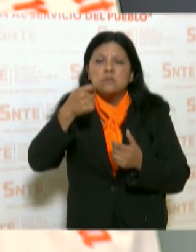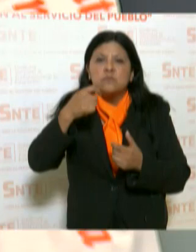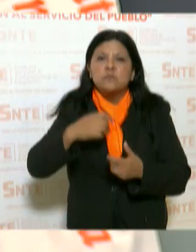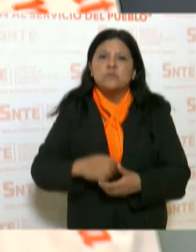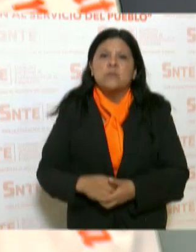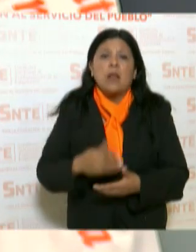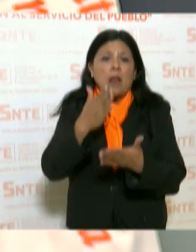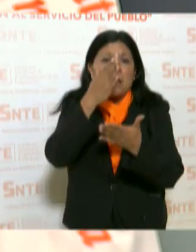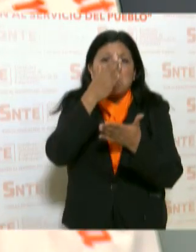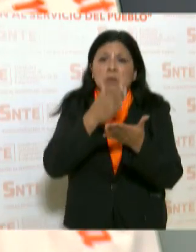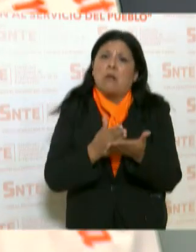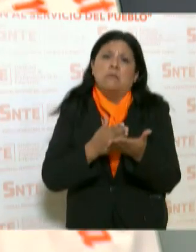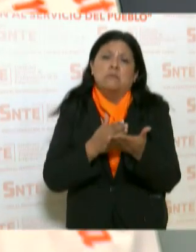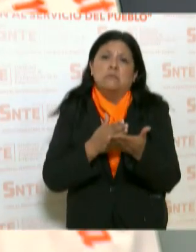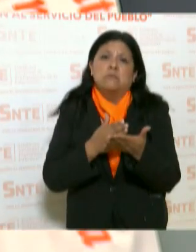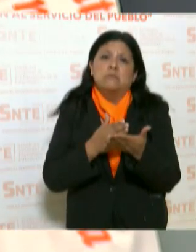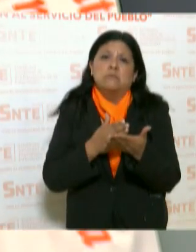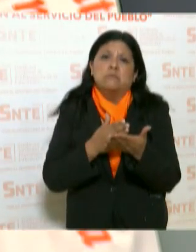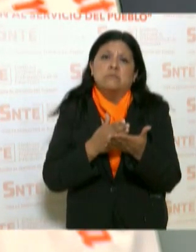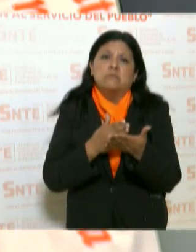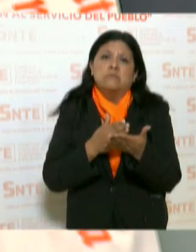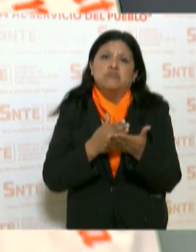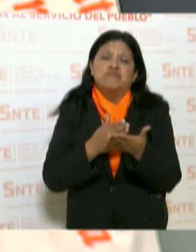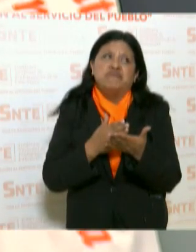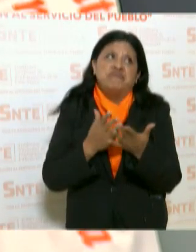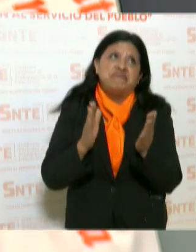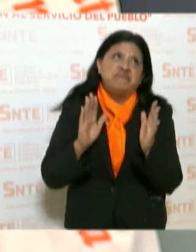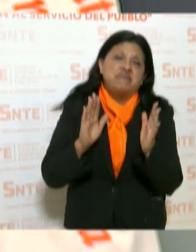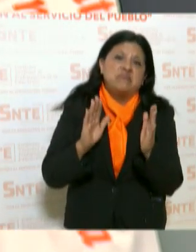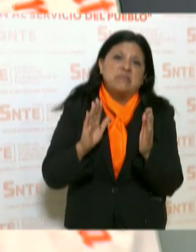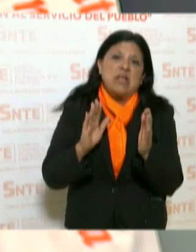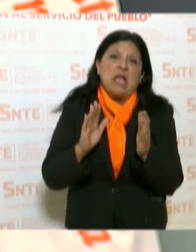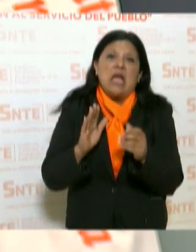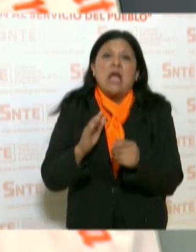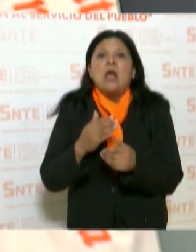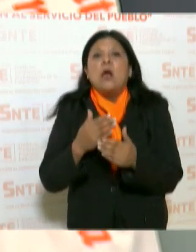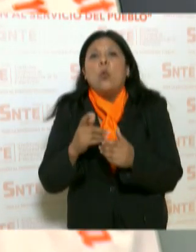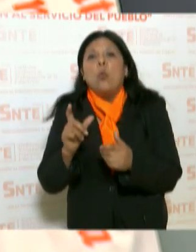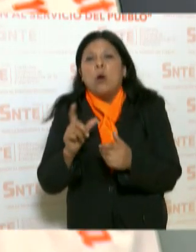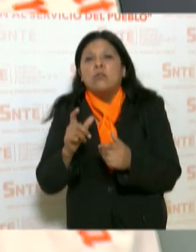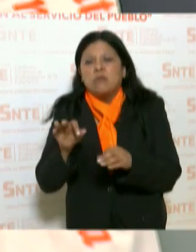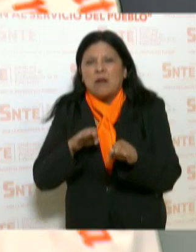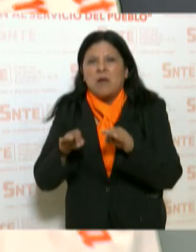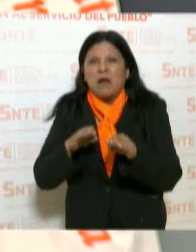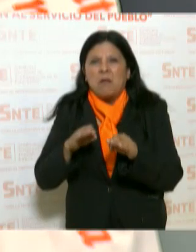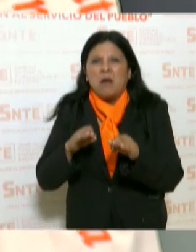la mitad, cuando mucho, de lo que ganaba